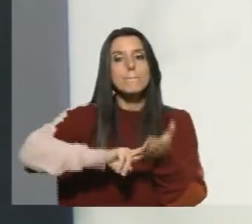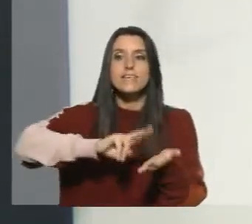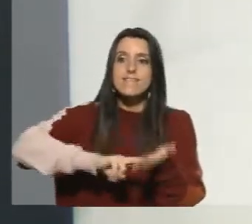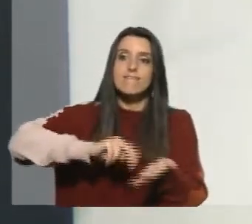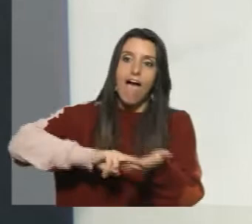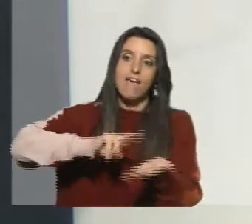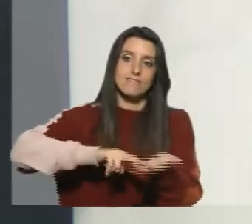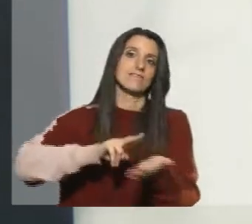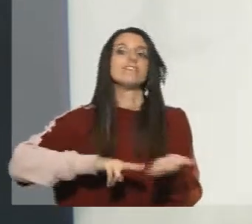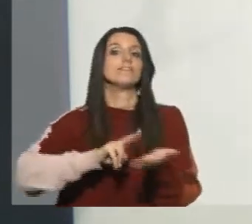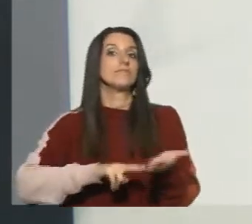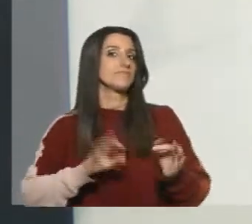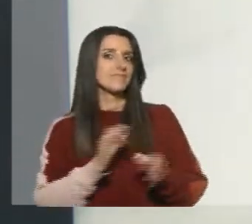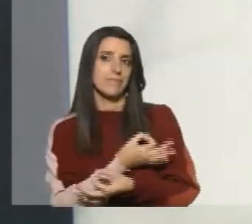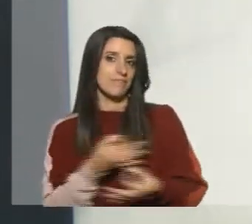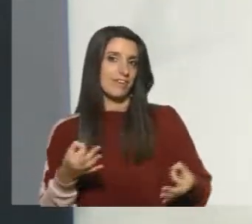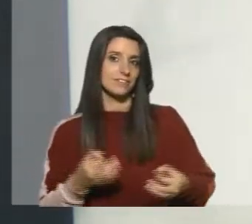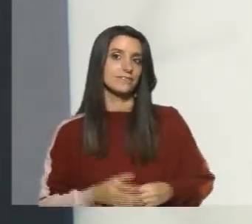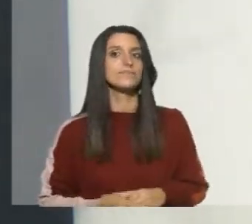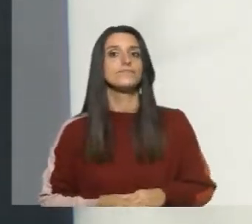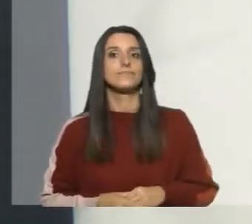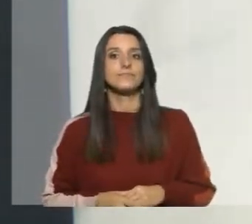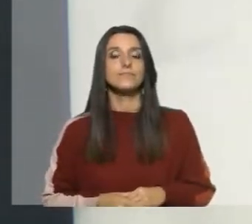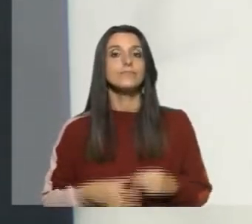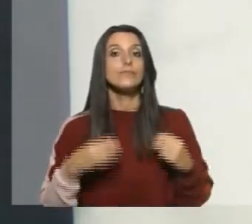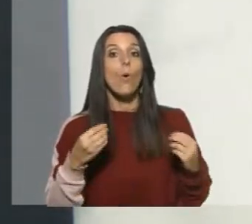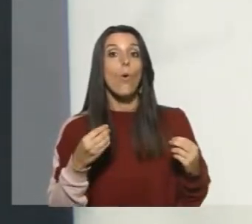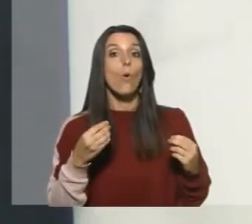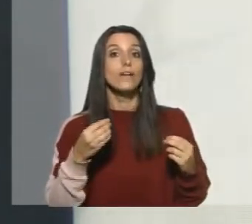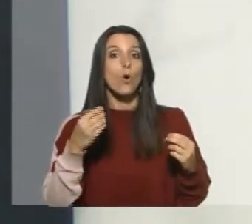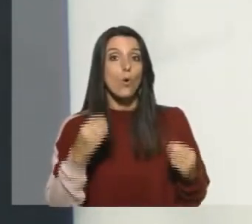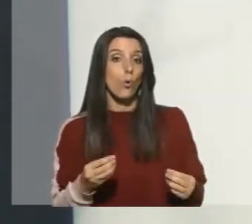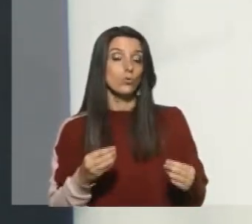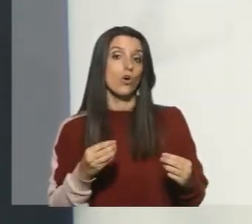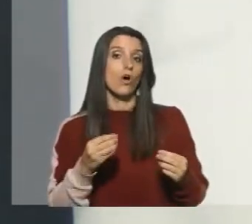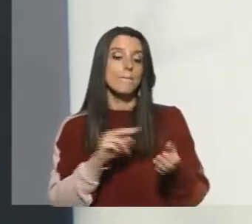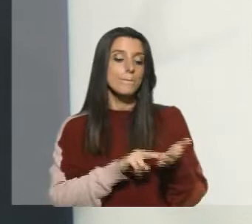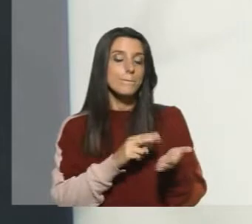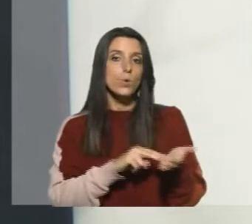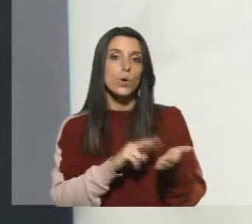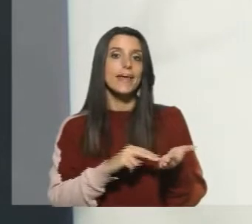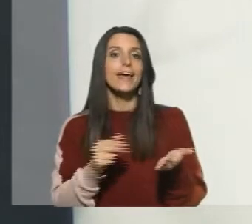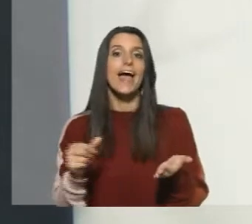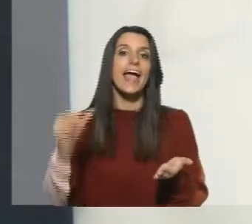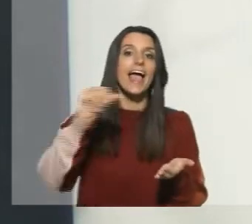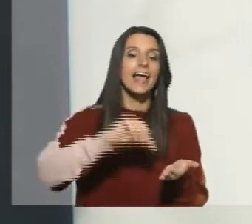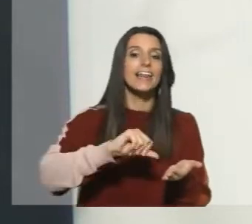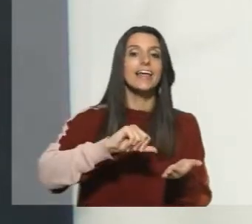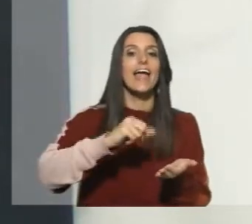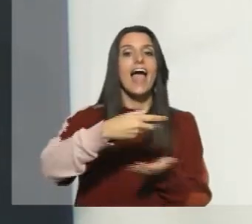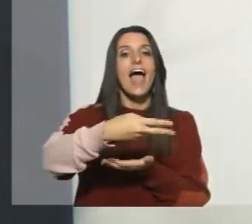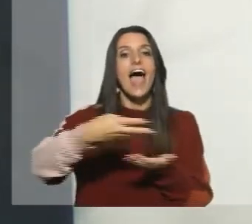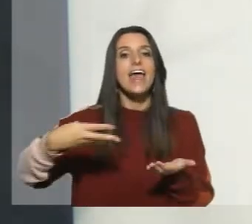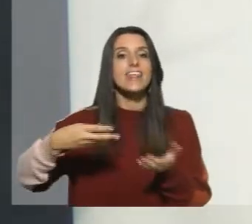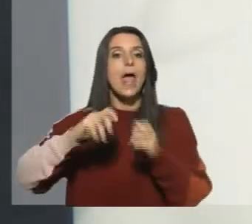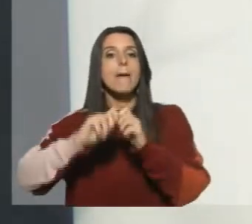¿viste? Perfecto. Y ahí te va a quedar bárbaro. Cuando vas consiguiendo eso que está como puré, le vamos a ir agregando después la harina de maíz, que es lo que